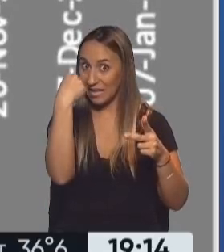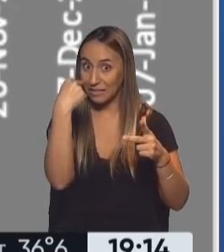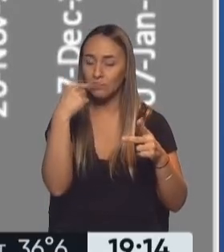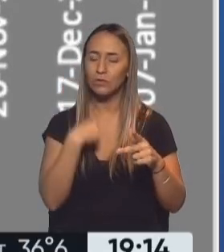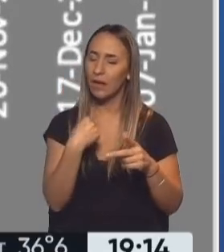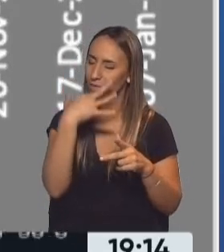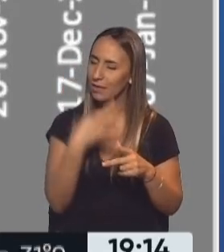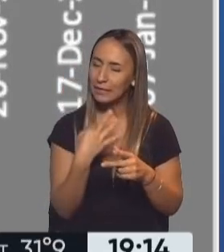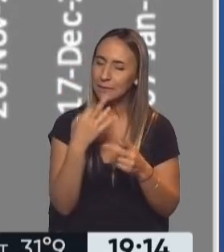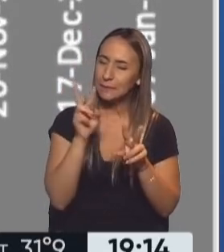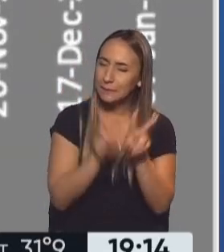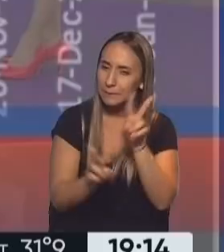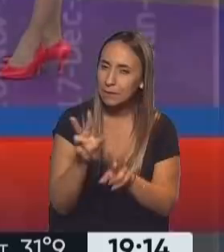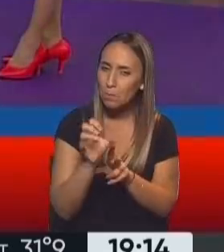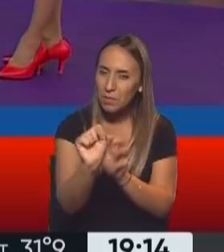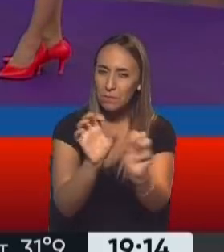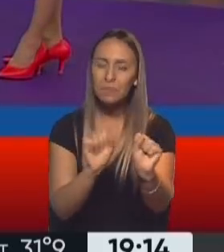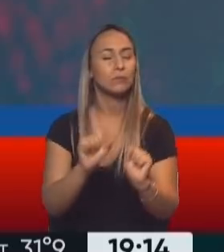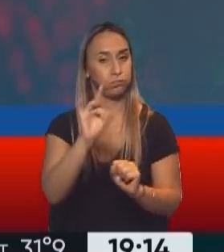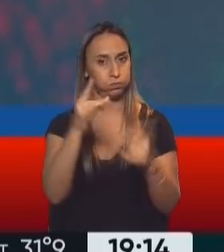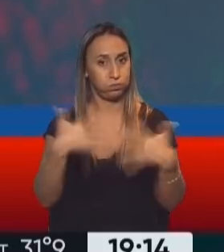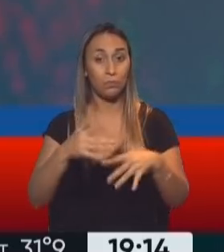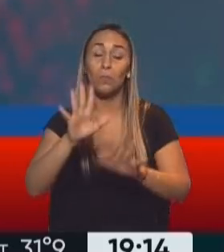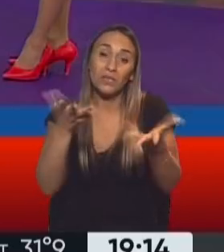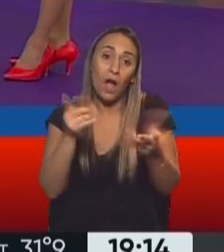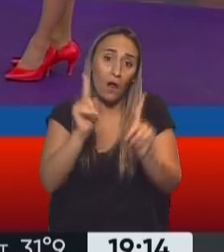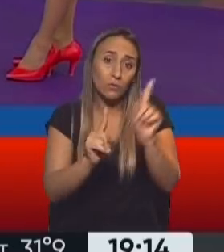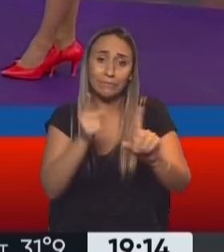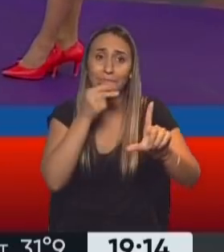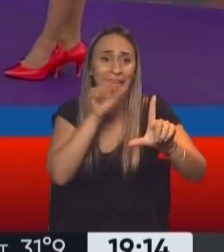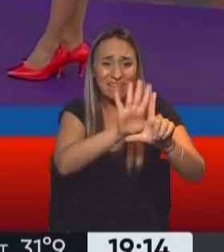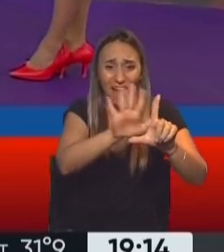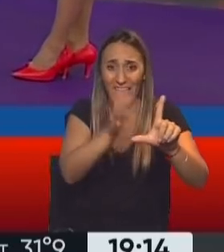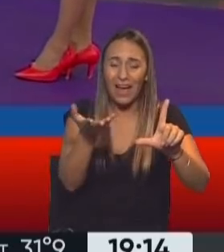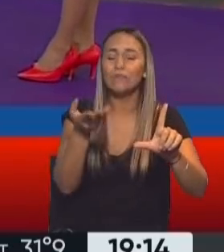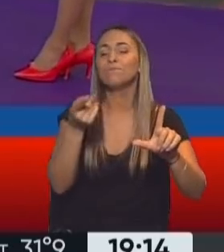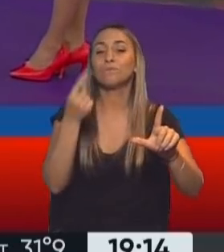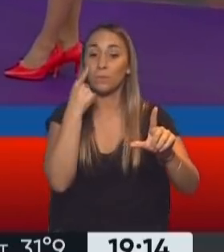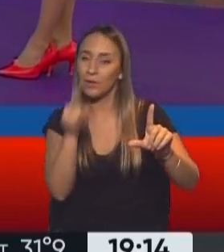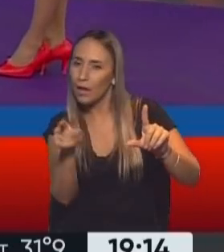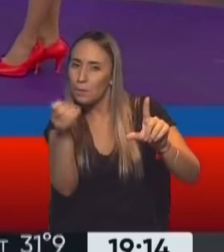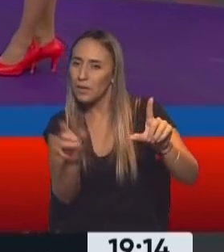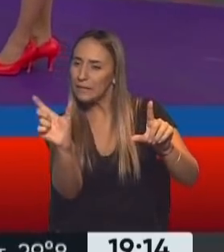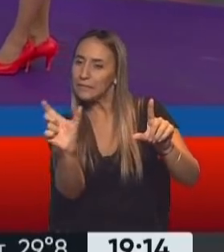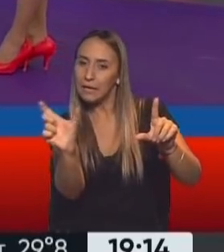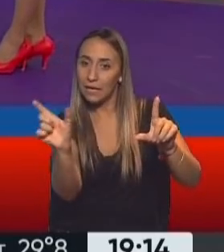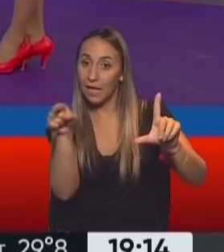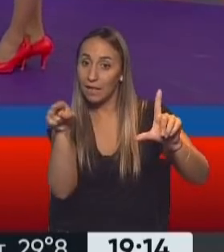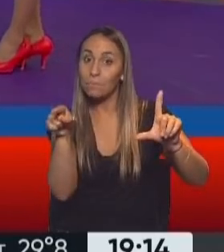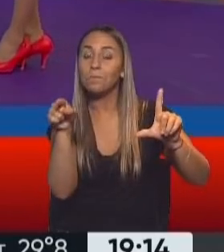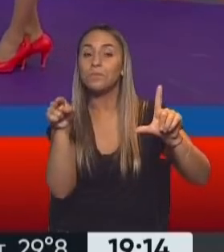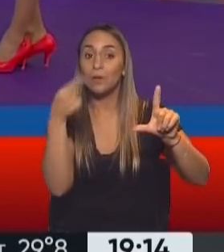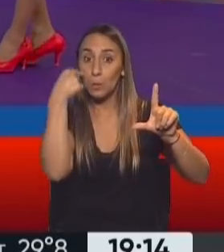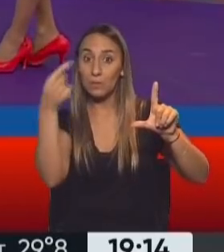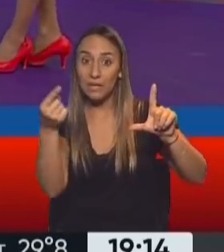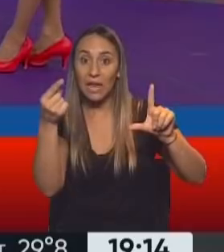costó bastante conseguir estos datos, por eso hay muchos datos que ustedes verán vacíos. Esto empieza allá y fíjense la mortalidad de